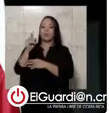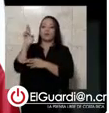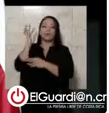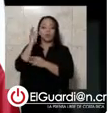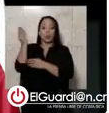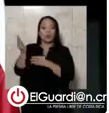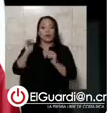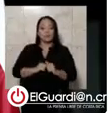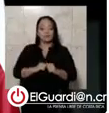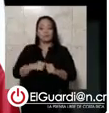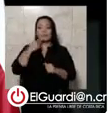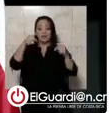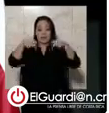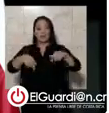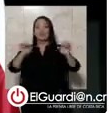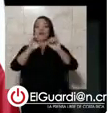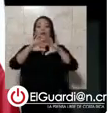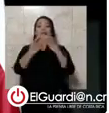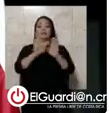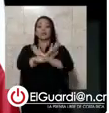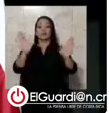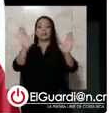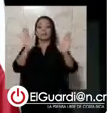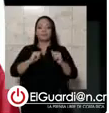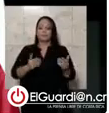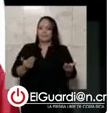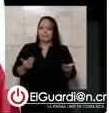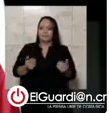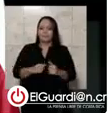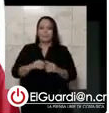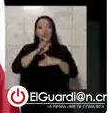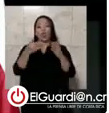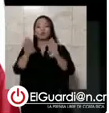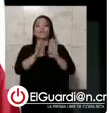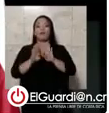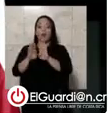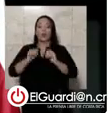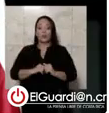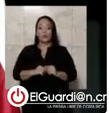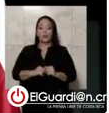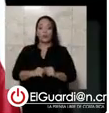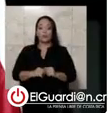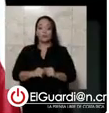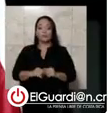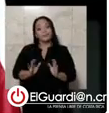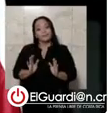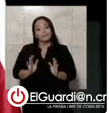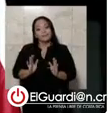rectora. Aquí no se puede dar una sola clase, va a estar todo cerrado.